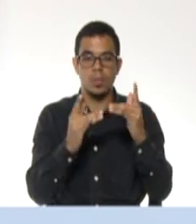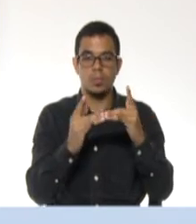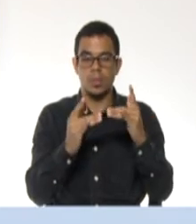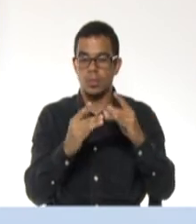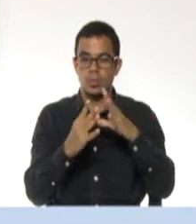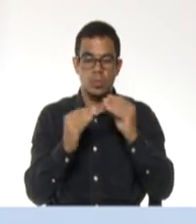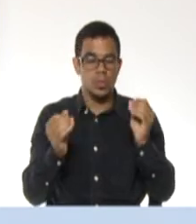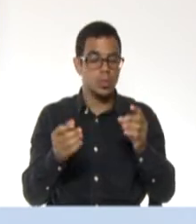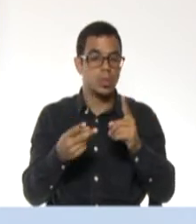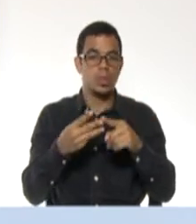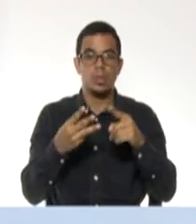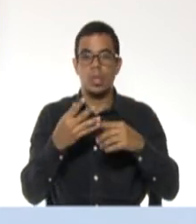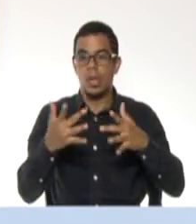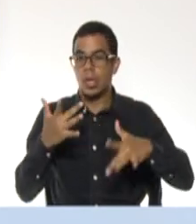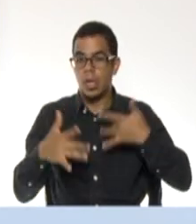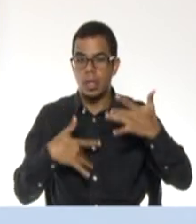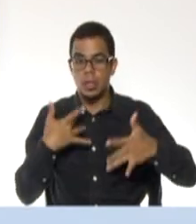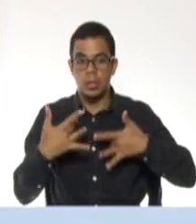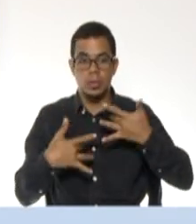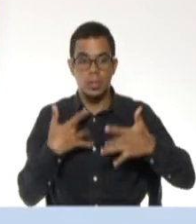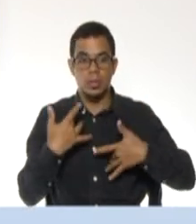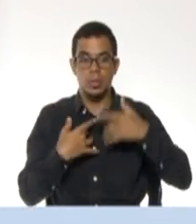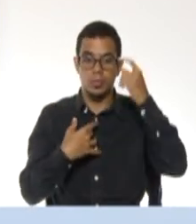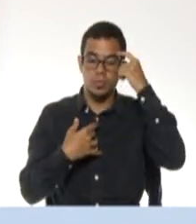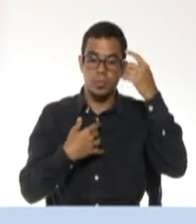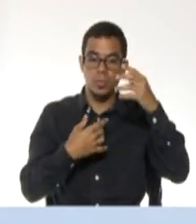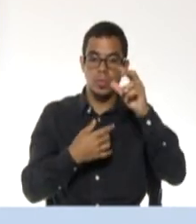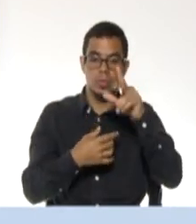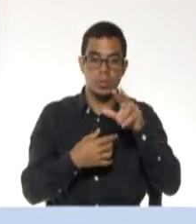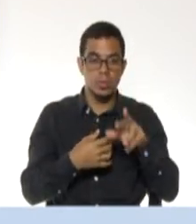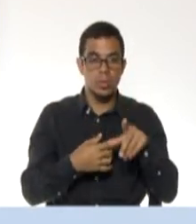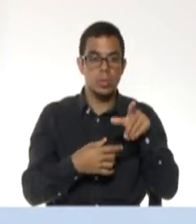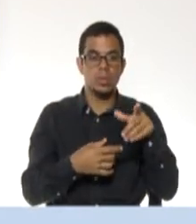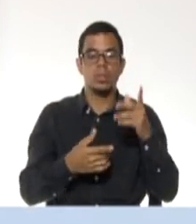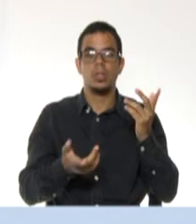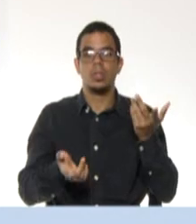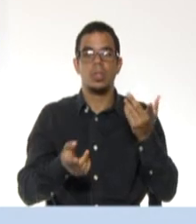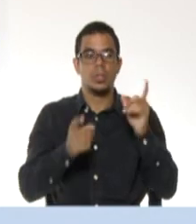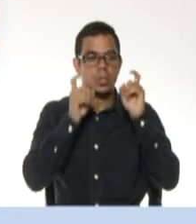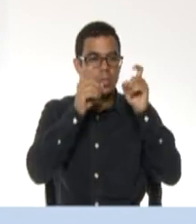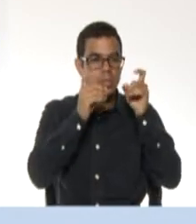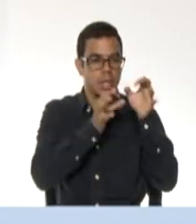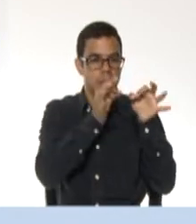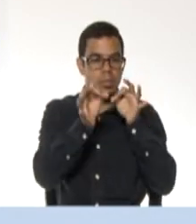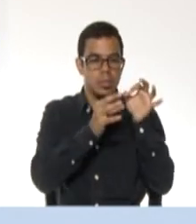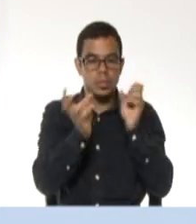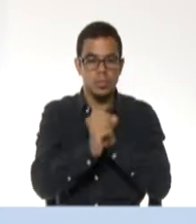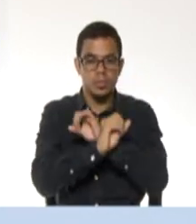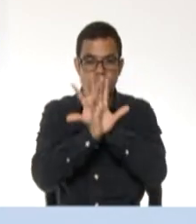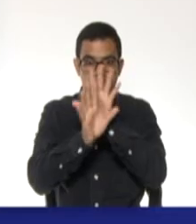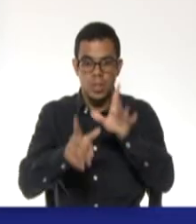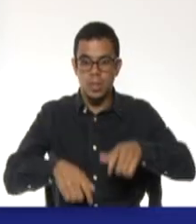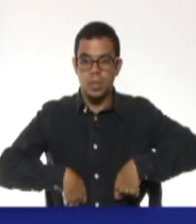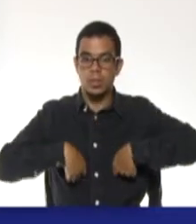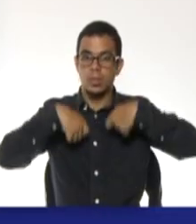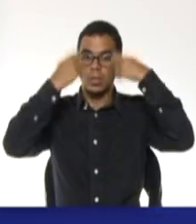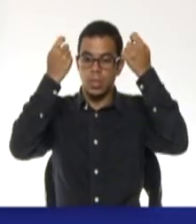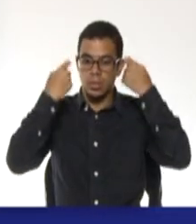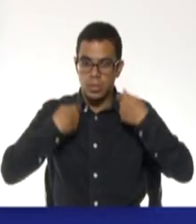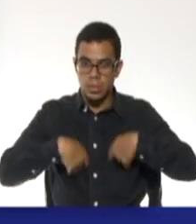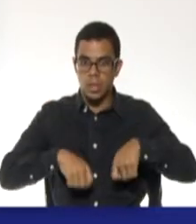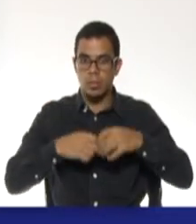tan indispensables de la vida diaria, el saber vestirse, desvestirse, el poder